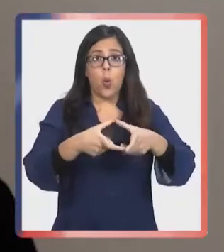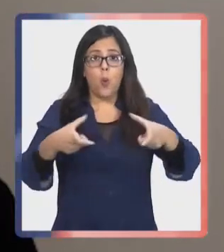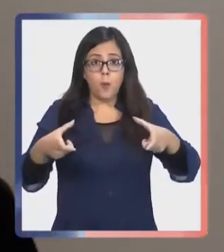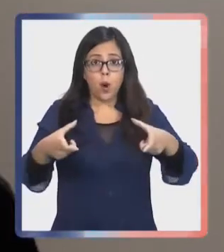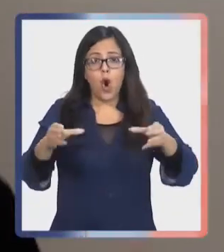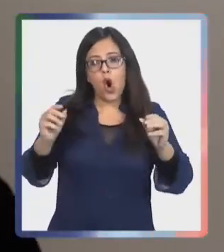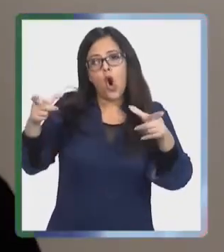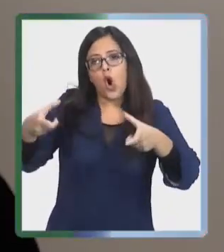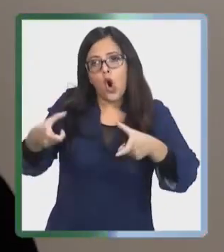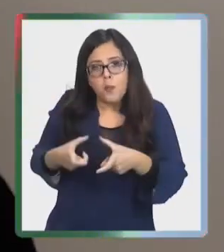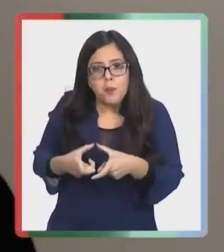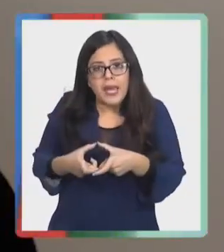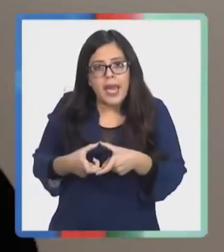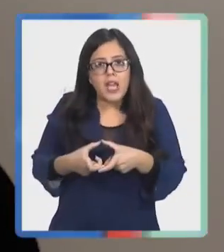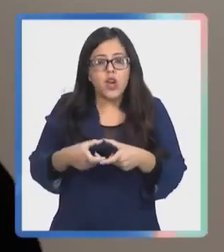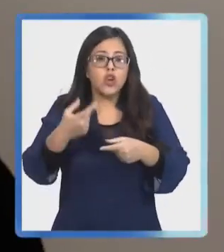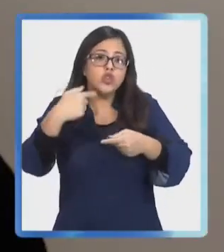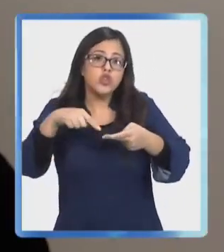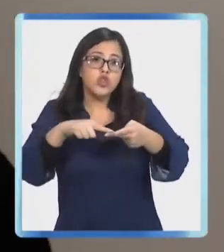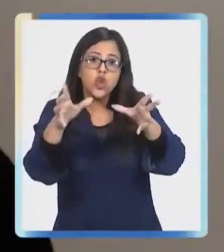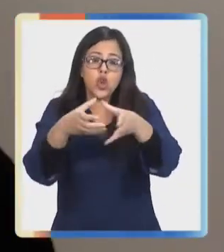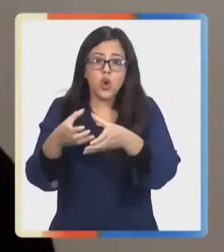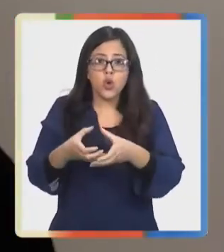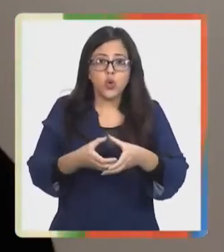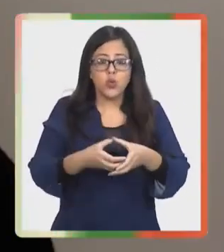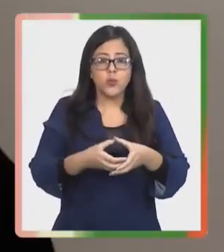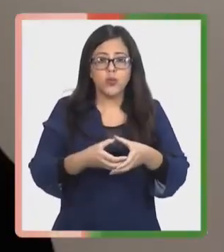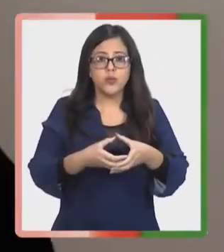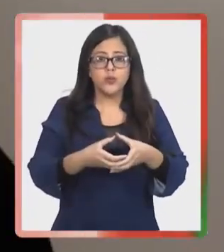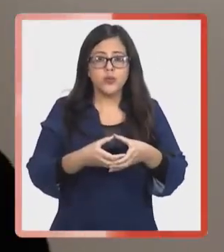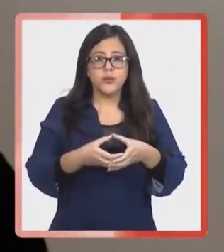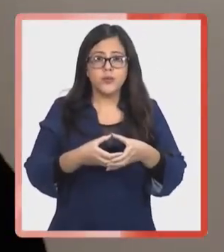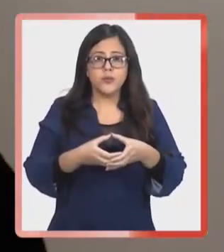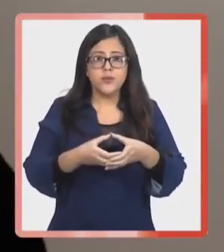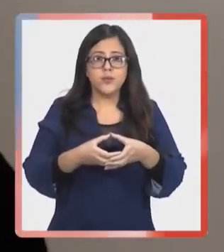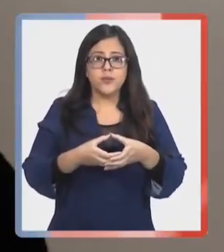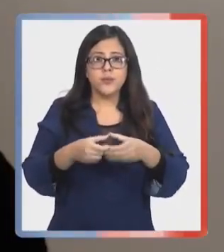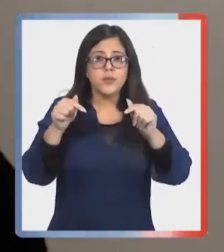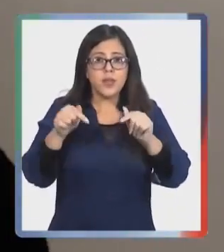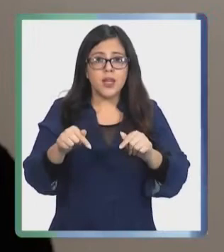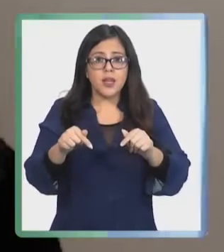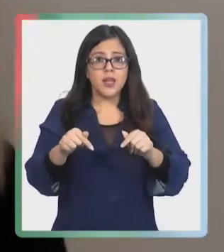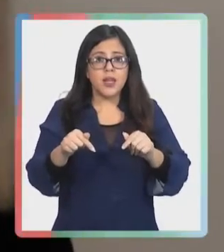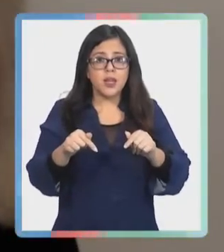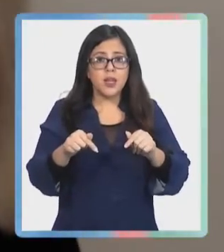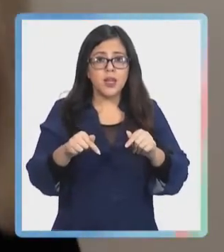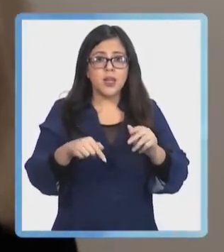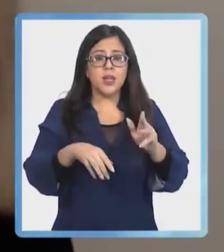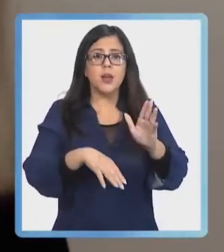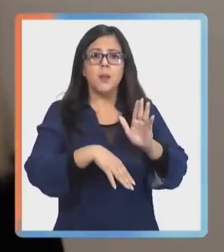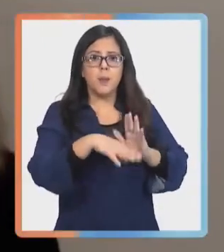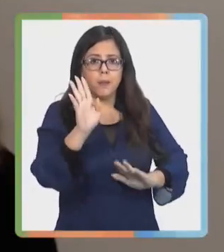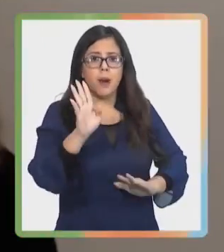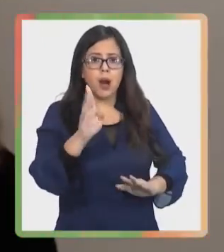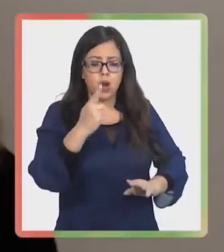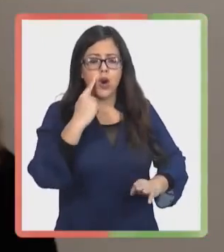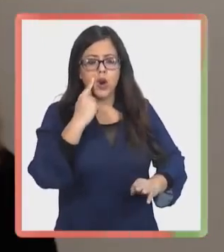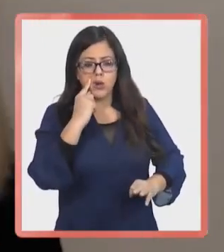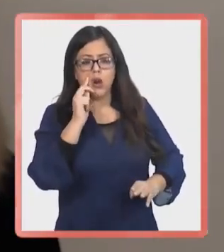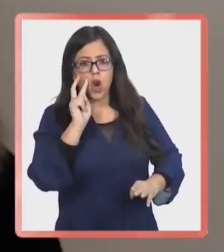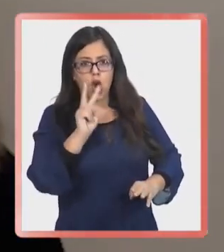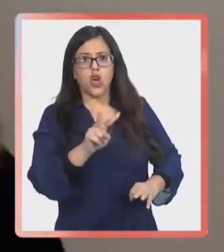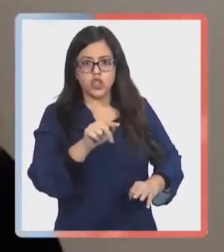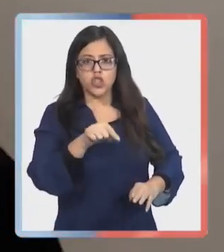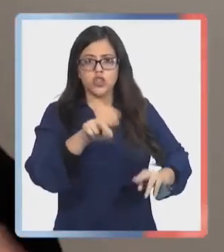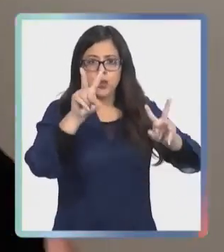minoritarias. Ahora, otros grupos que son aún más desconocidos en su